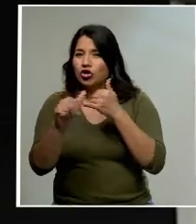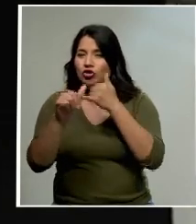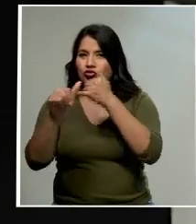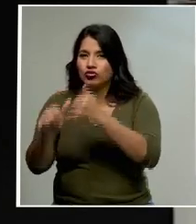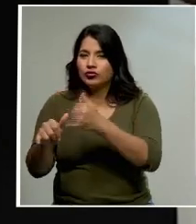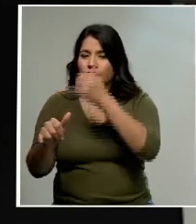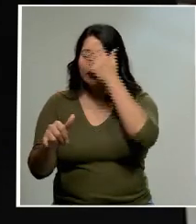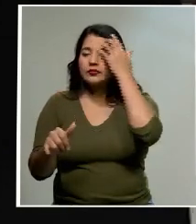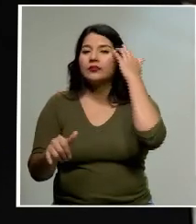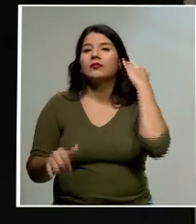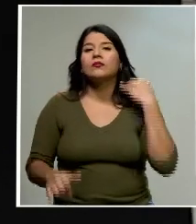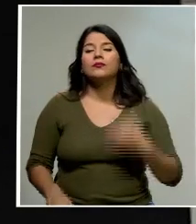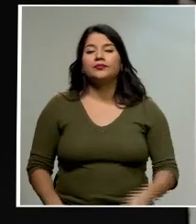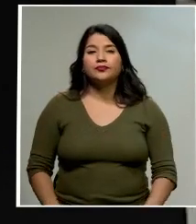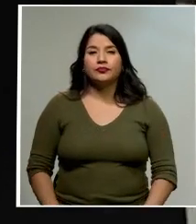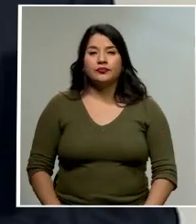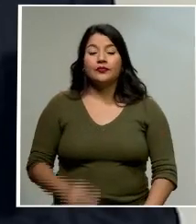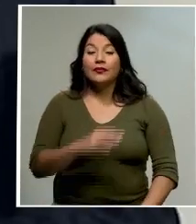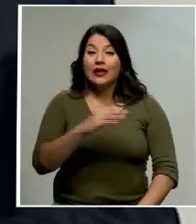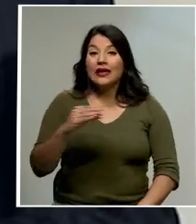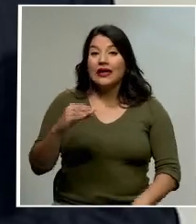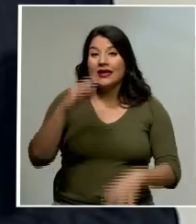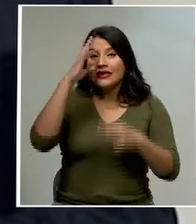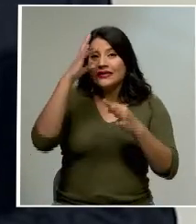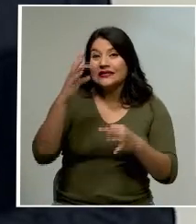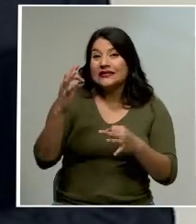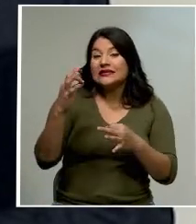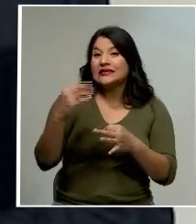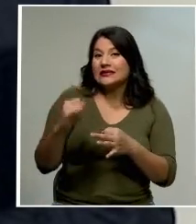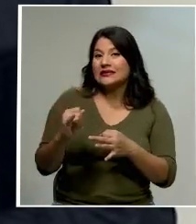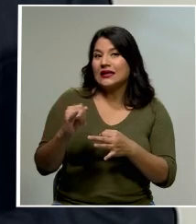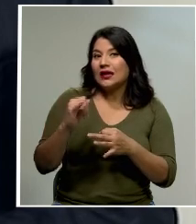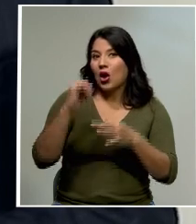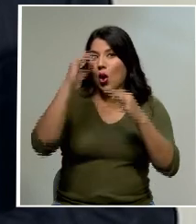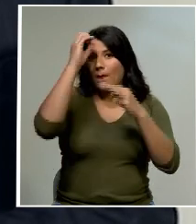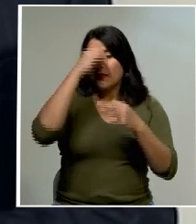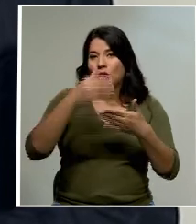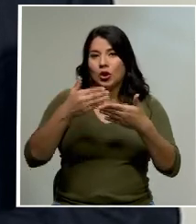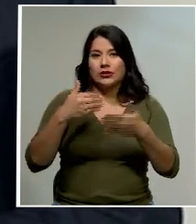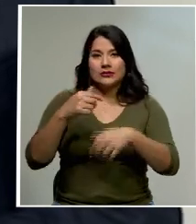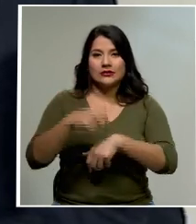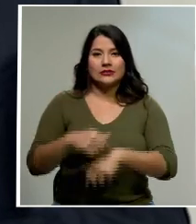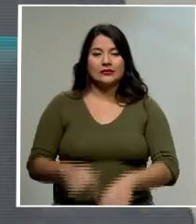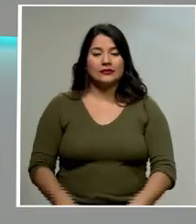la Sala Constitucional en la que se determine que hubo adelanto de criterio.